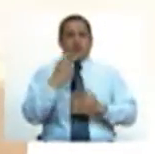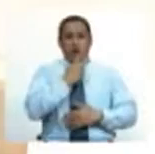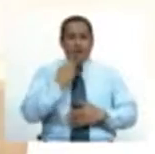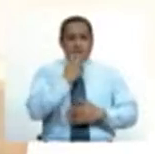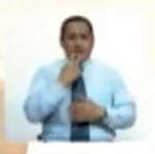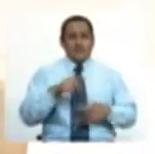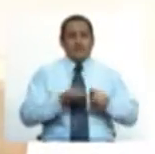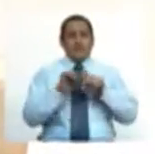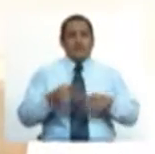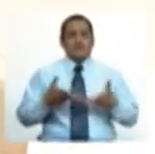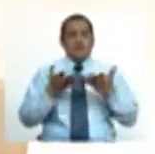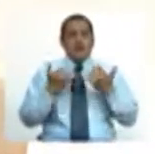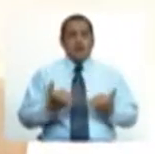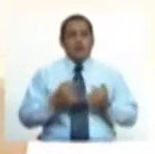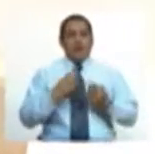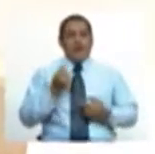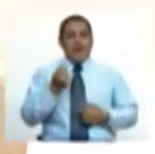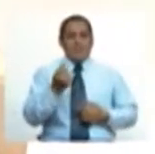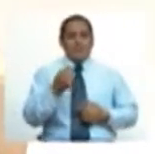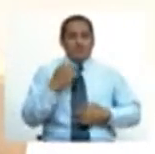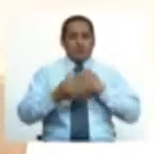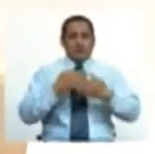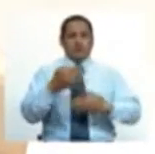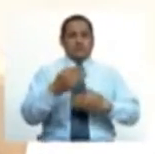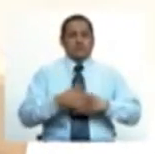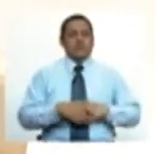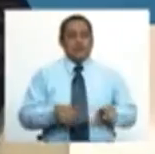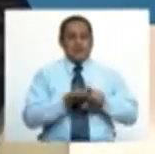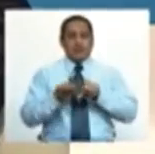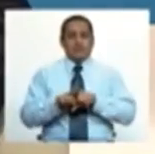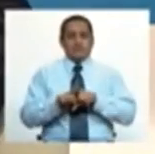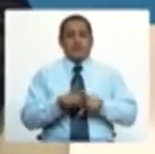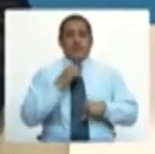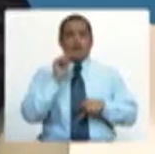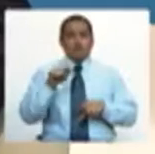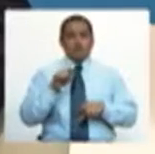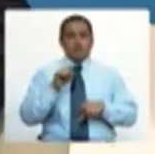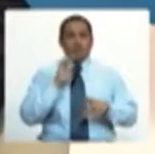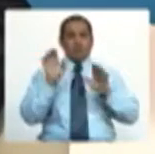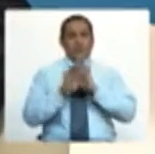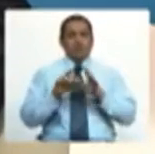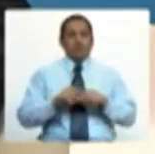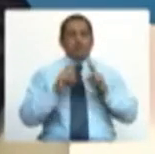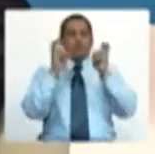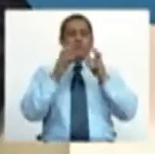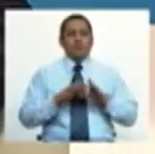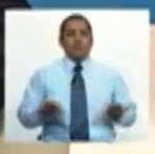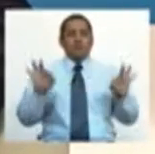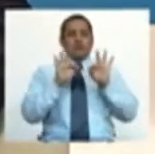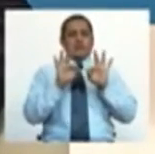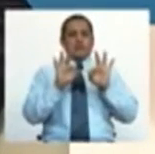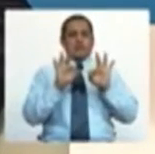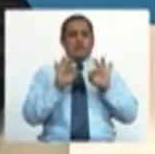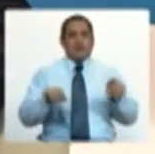en realidad contribuye a la celeridad en el proceso, ¿no? También. Eso es una cuestión fundamental,